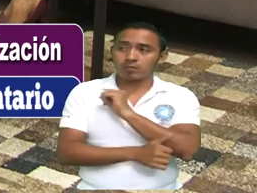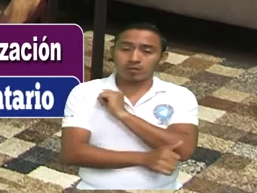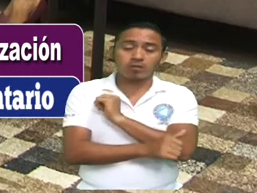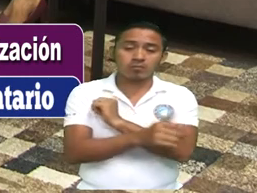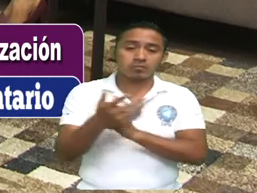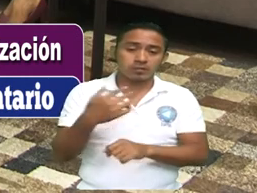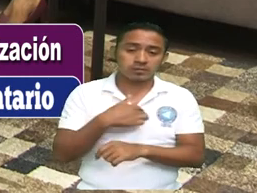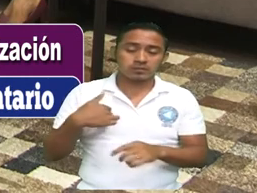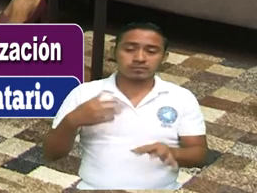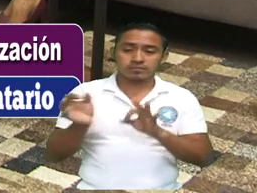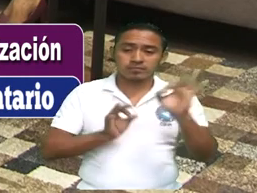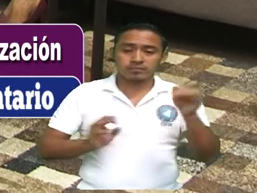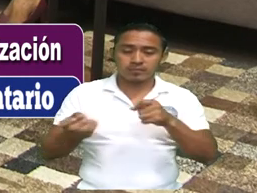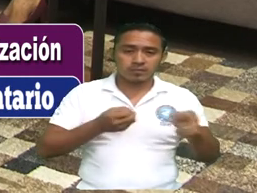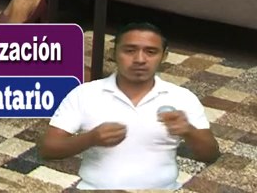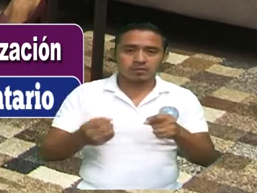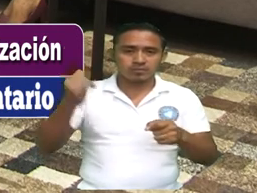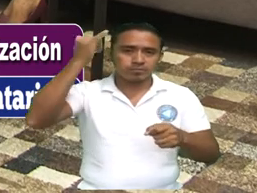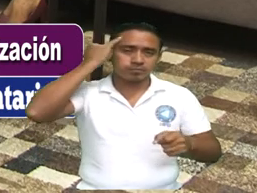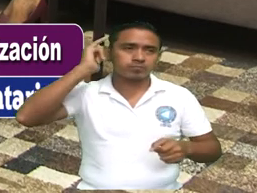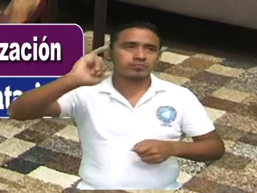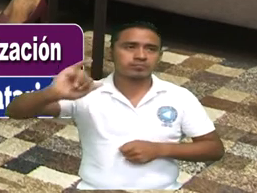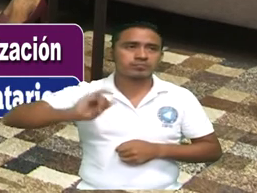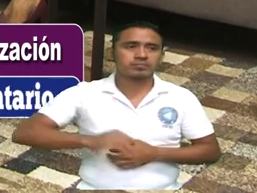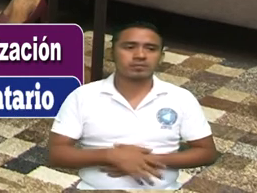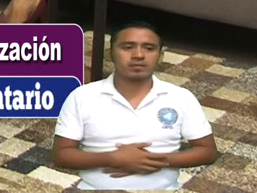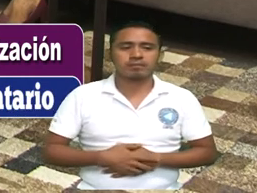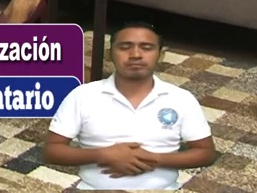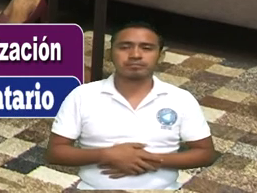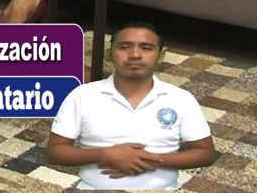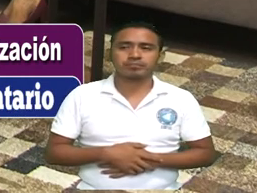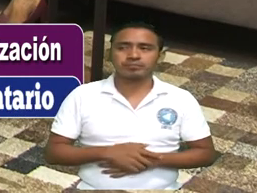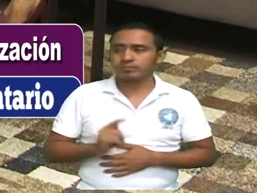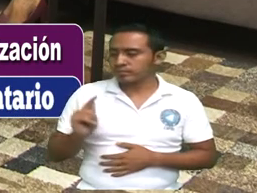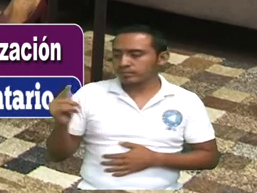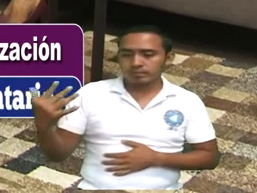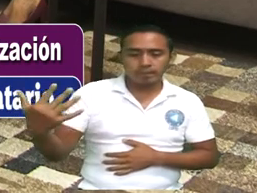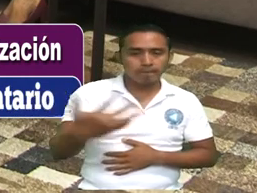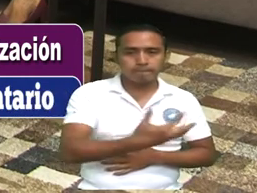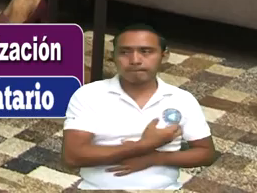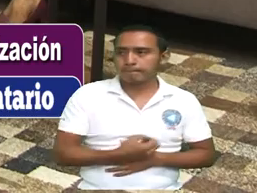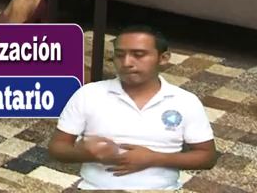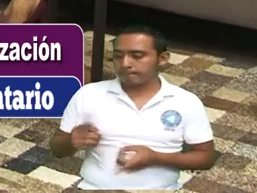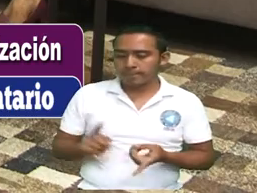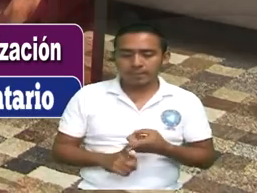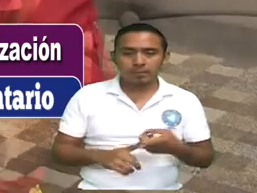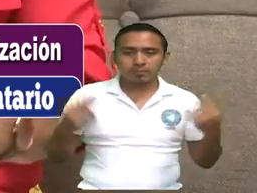ferias. En ferias de innovación, de